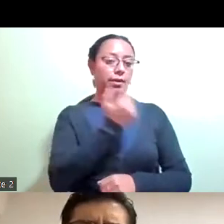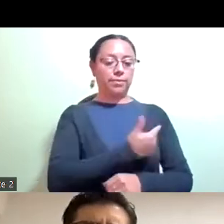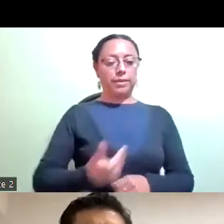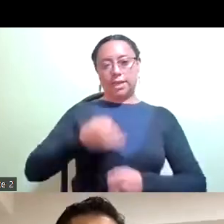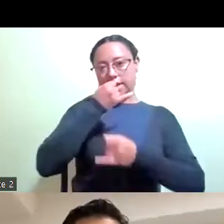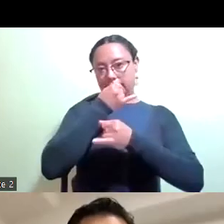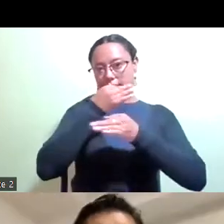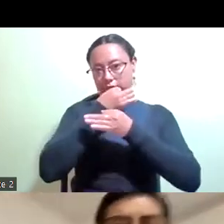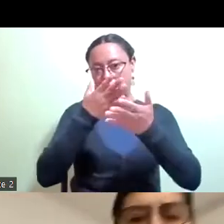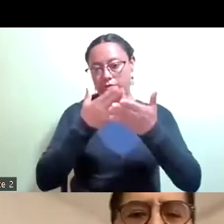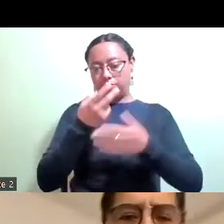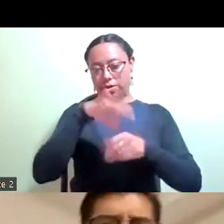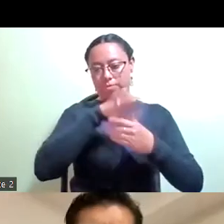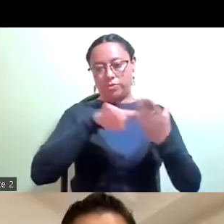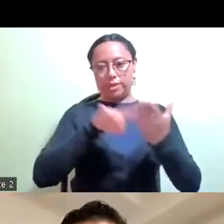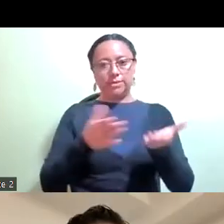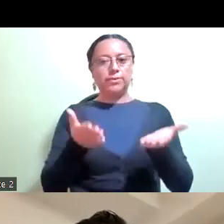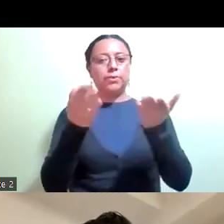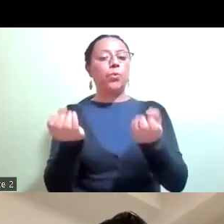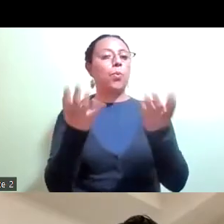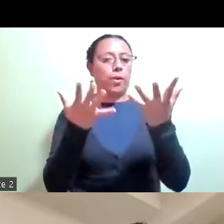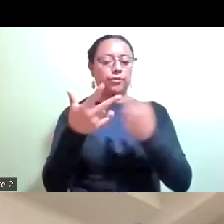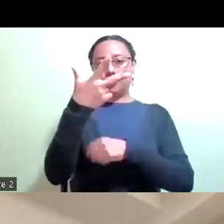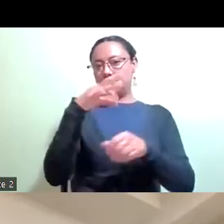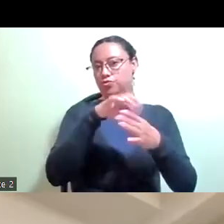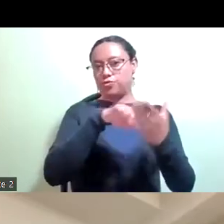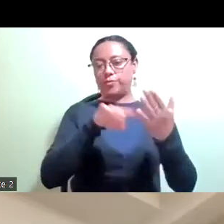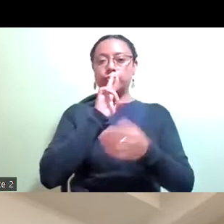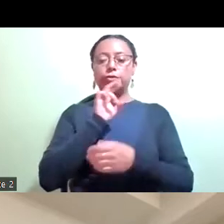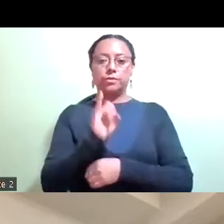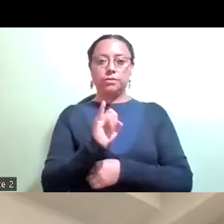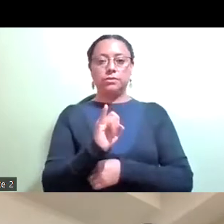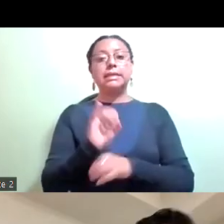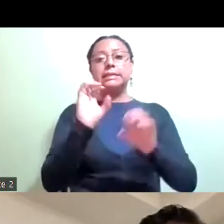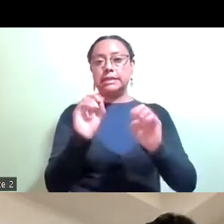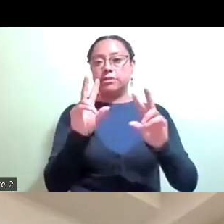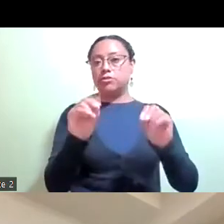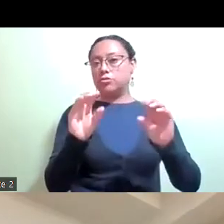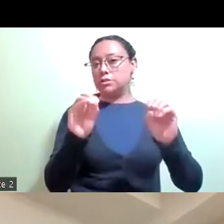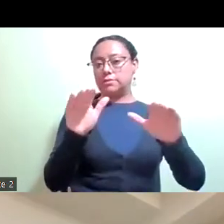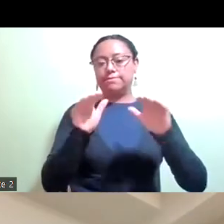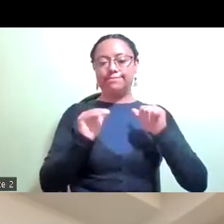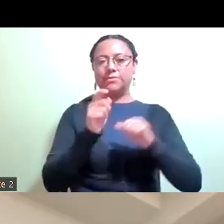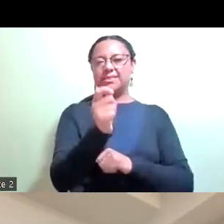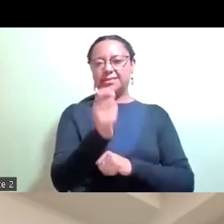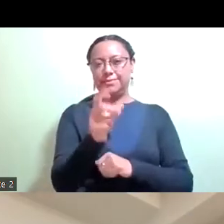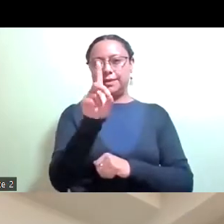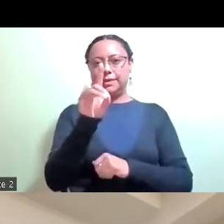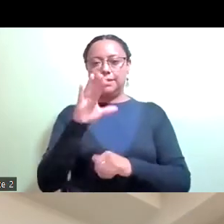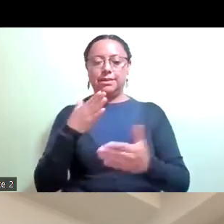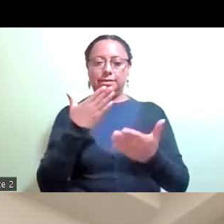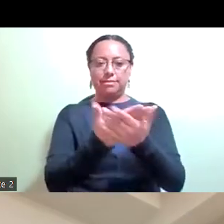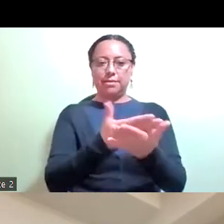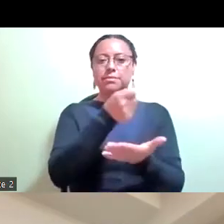la votación es el siguiente. 8 votos a favor, ninguno en contra, ninguna abstención. En consecuencia, se aprueba el dictamen